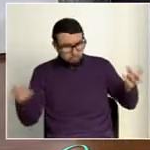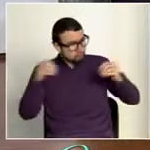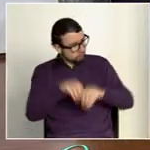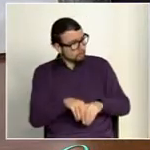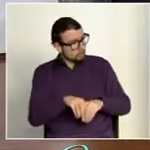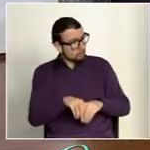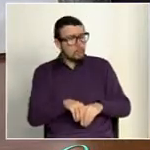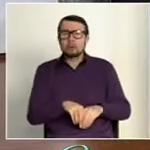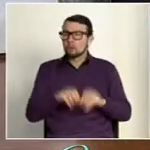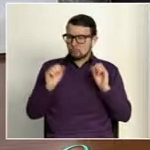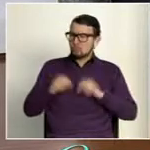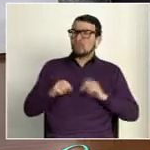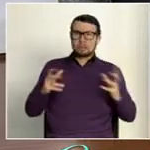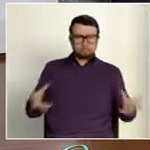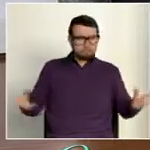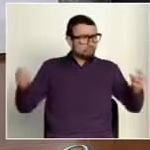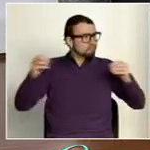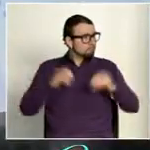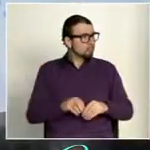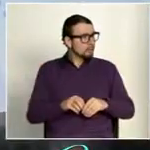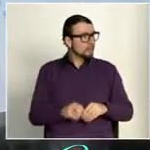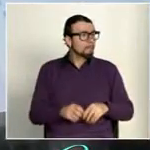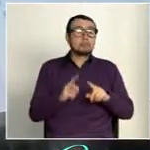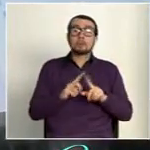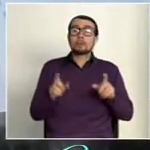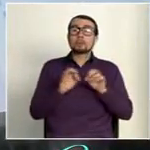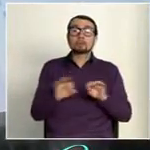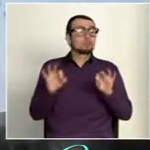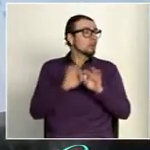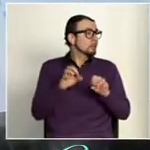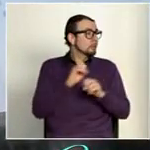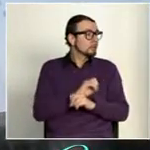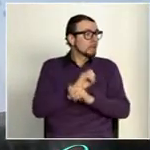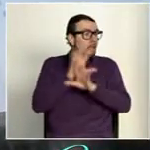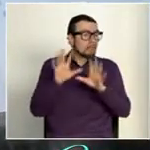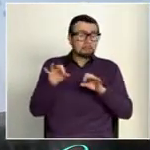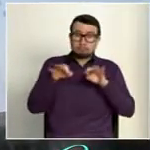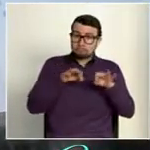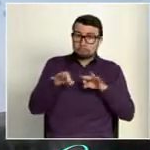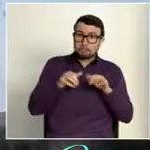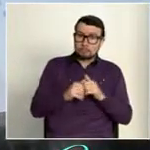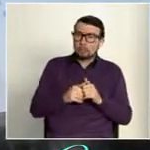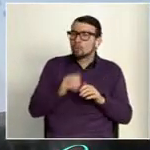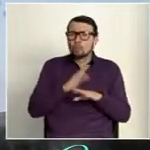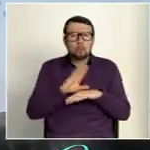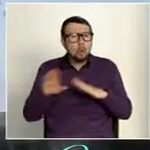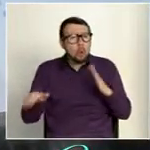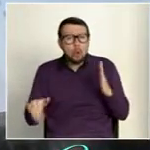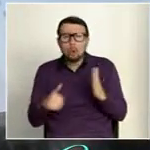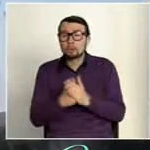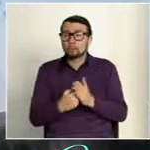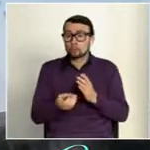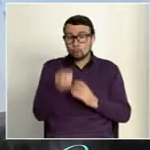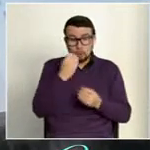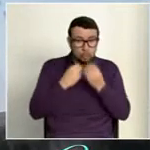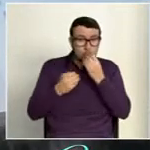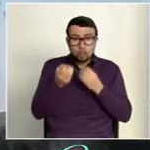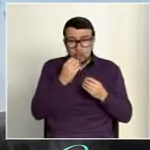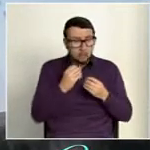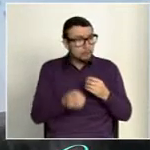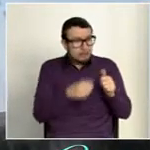combinar juntas, pero es importante aclarar una cosa a los televidentes, que todos los alimentos tienen